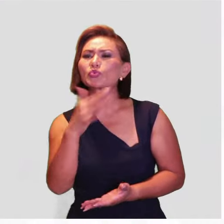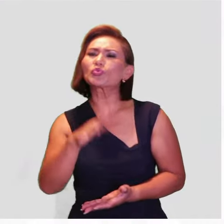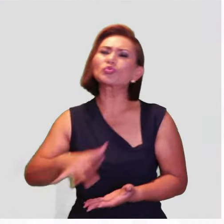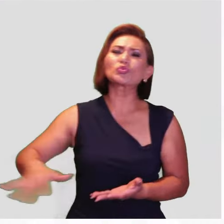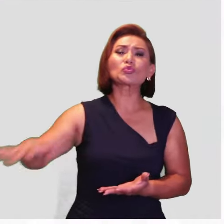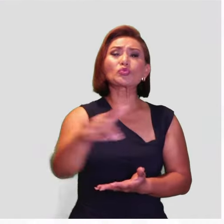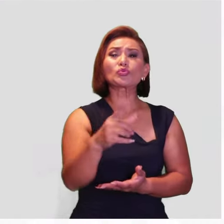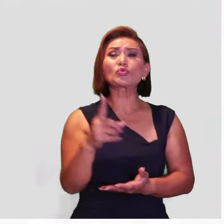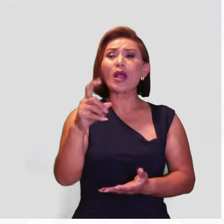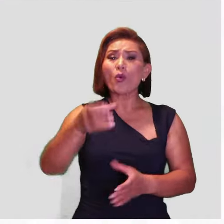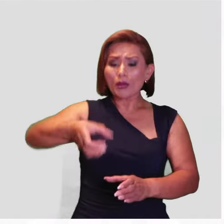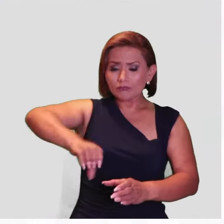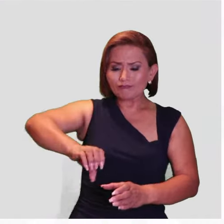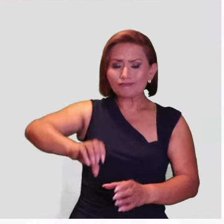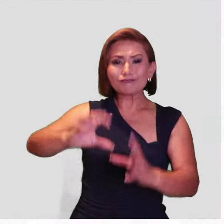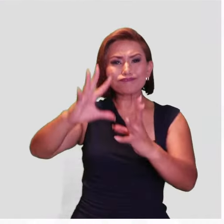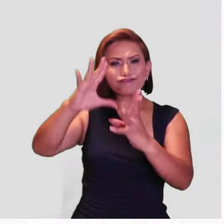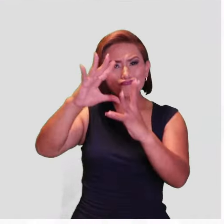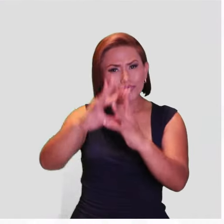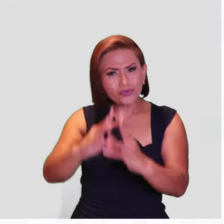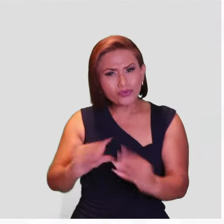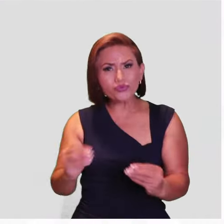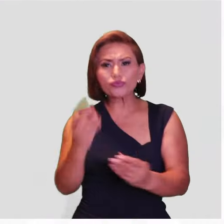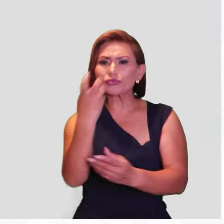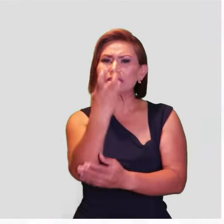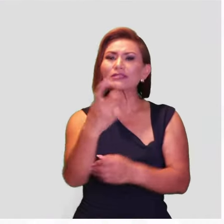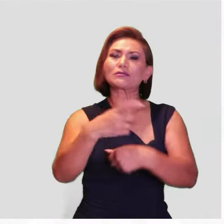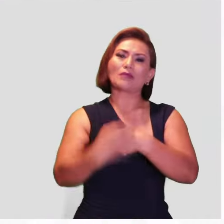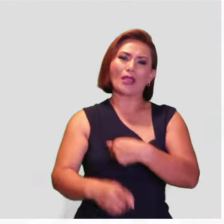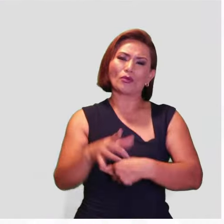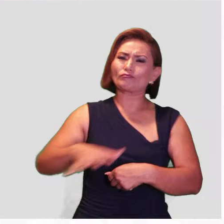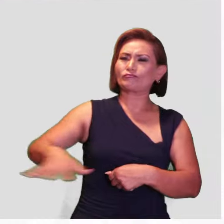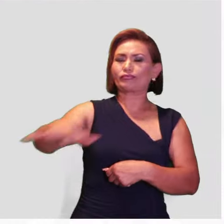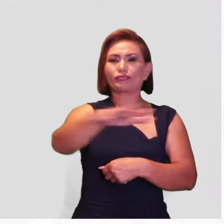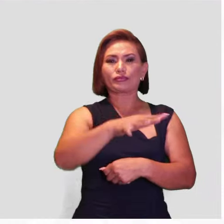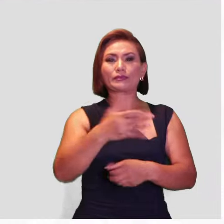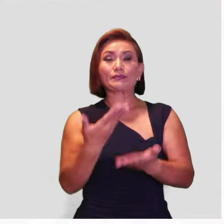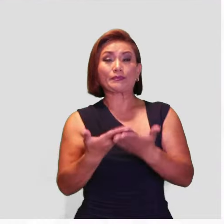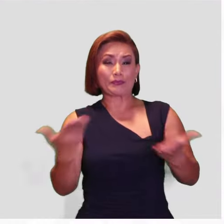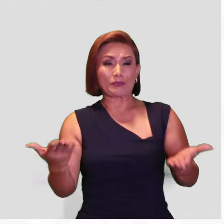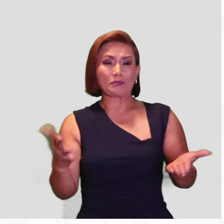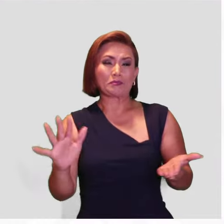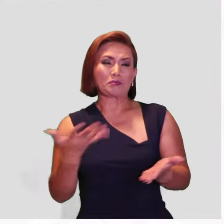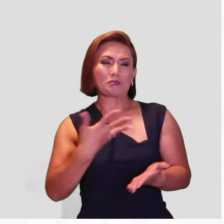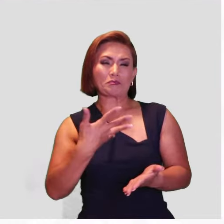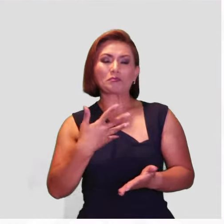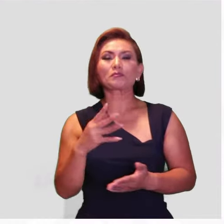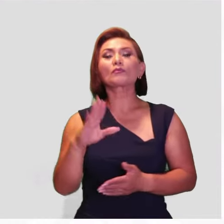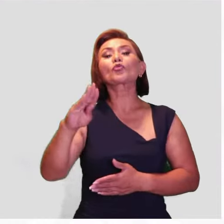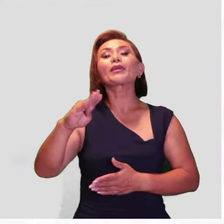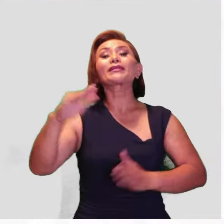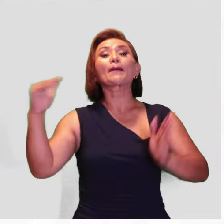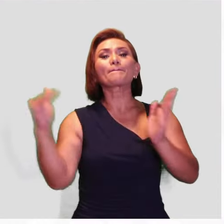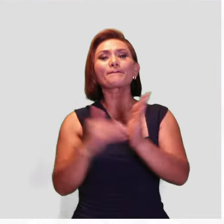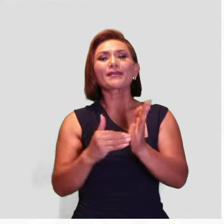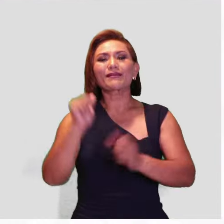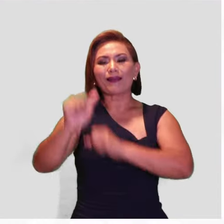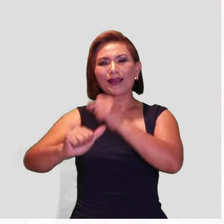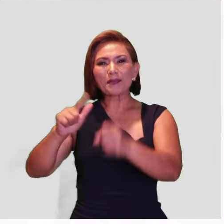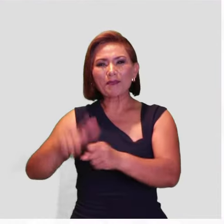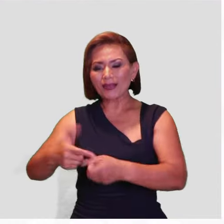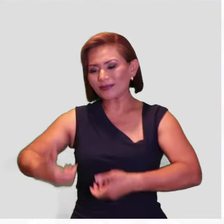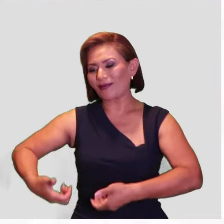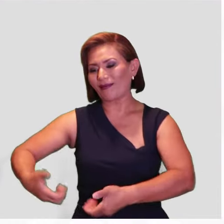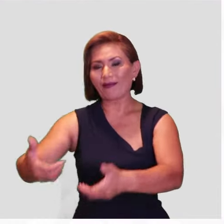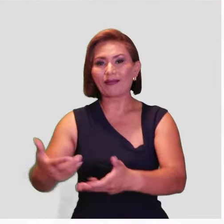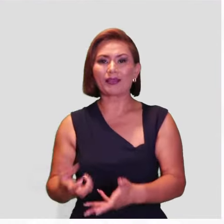y dañando irreparablemente el medio ambiente. Actualmente contamos con más de 90 mil perros callejeros en San Juan del Río. Este